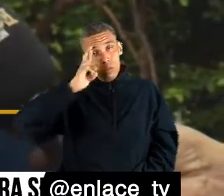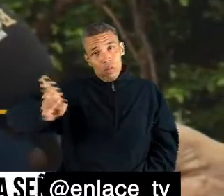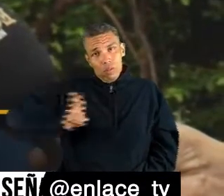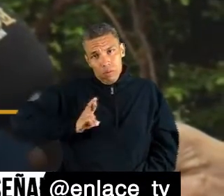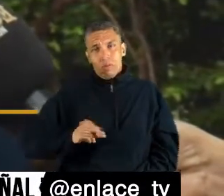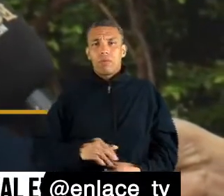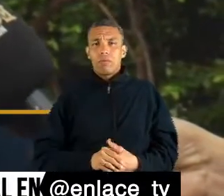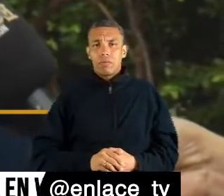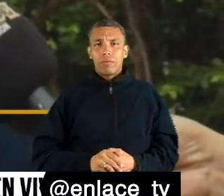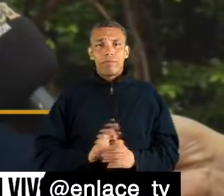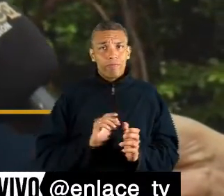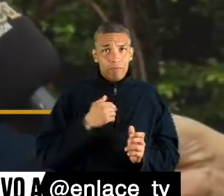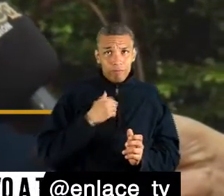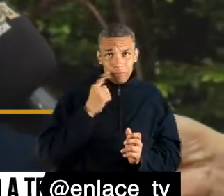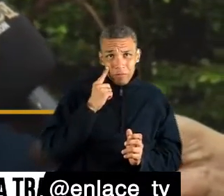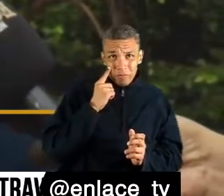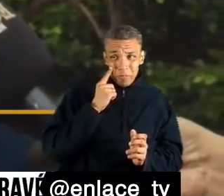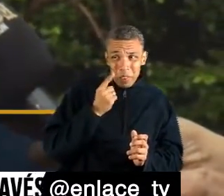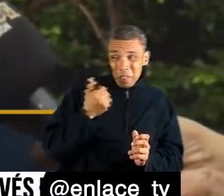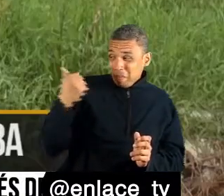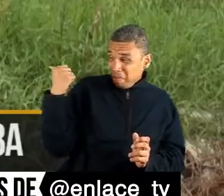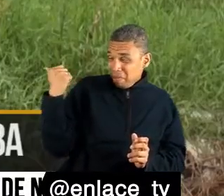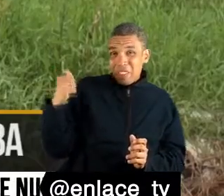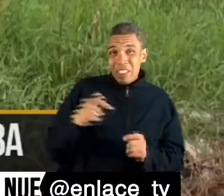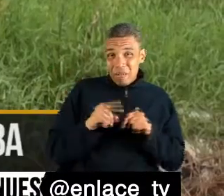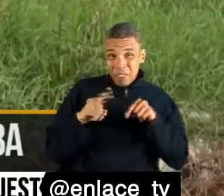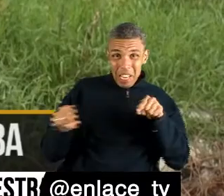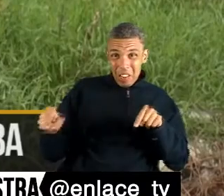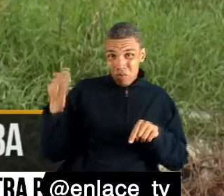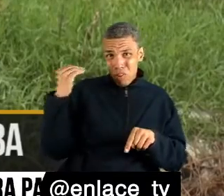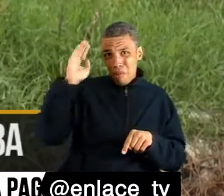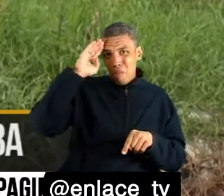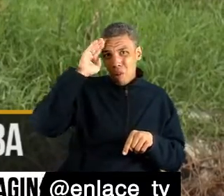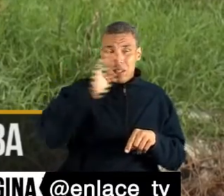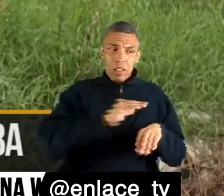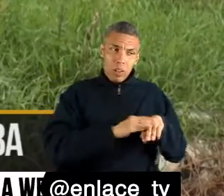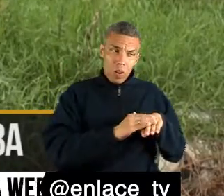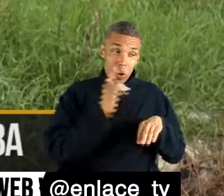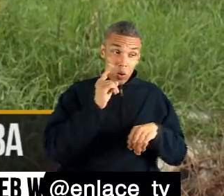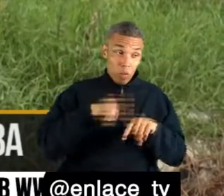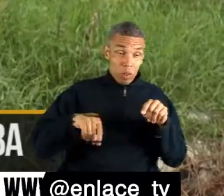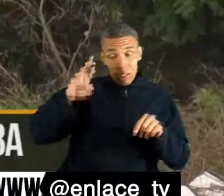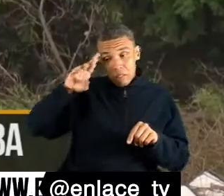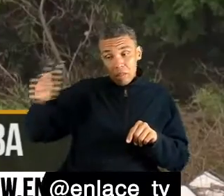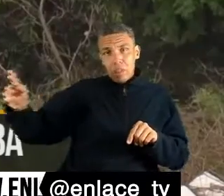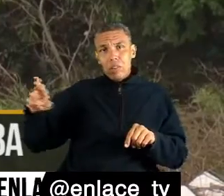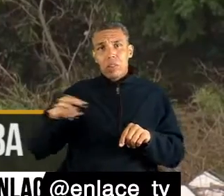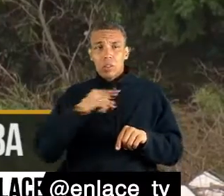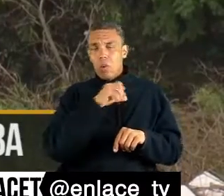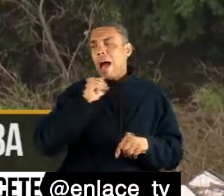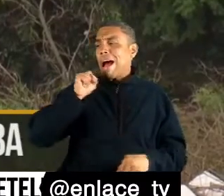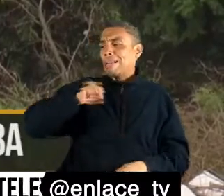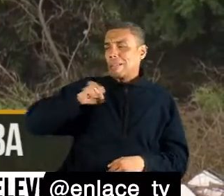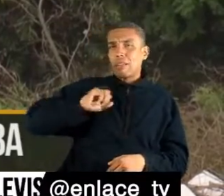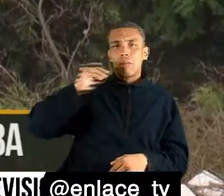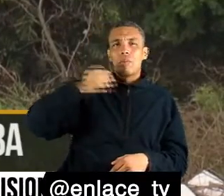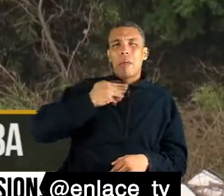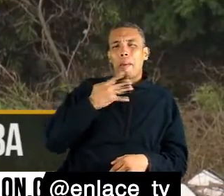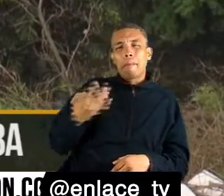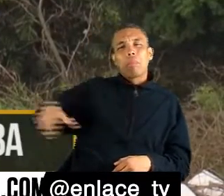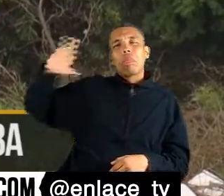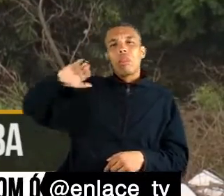todo de aquel lado, desatendiendo pues el llamado que le hizo la policía del medio ambiente. Entonces, a través de este conducto queremos, en